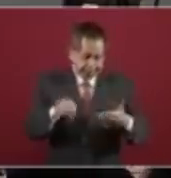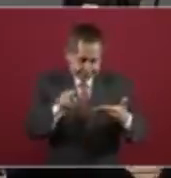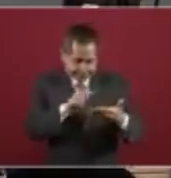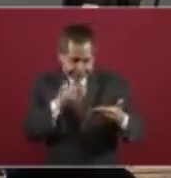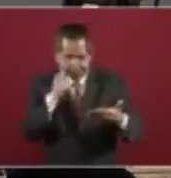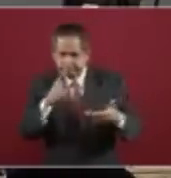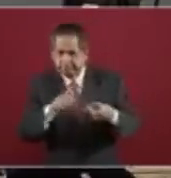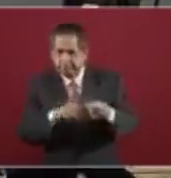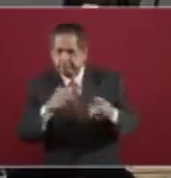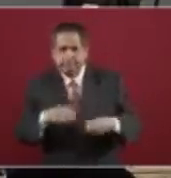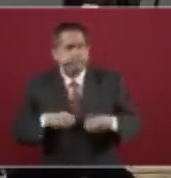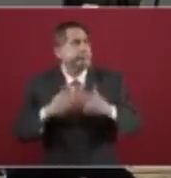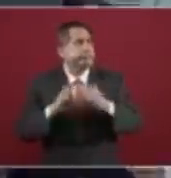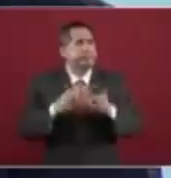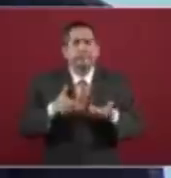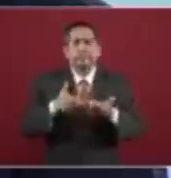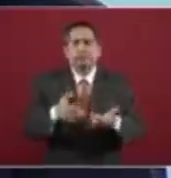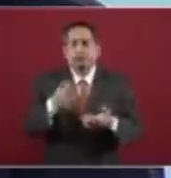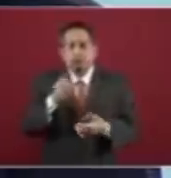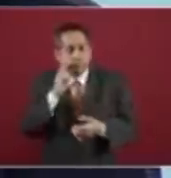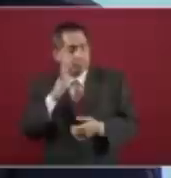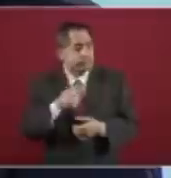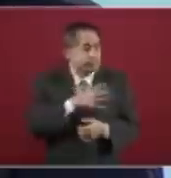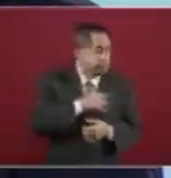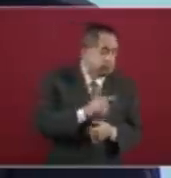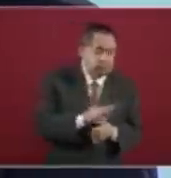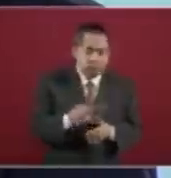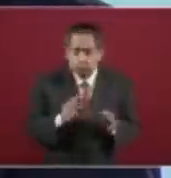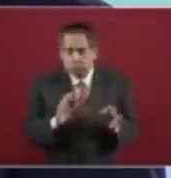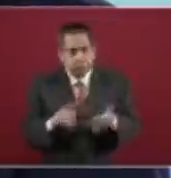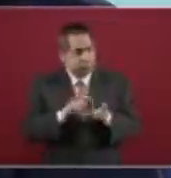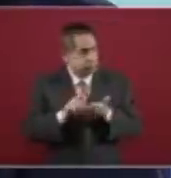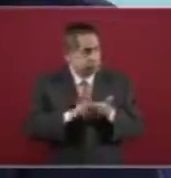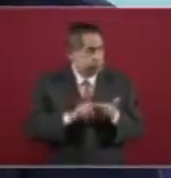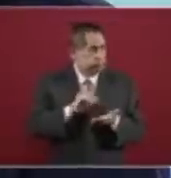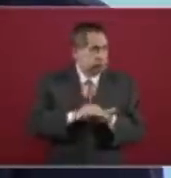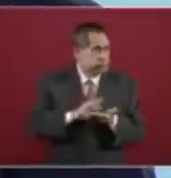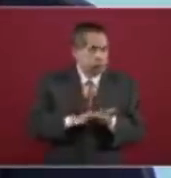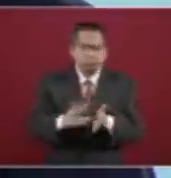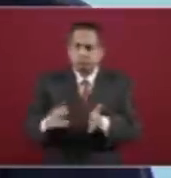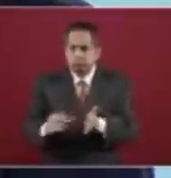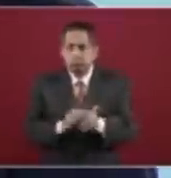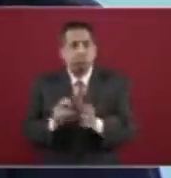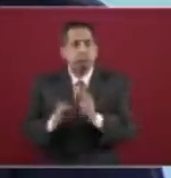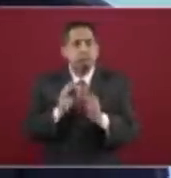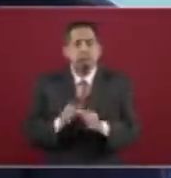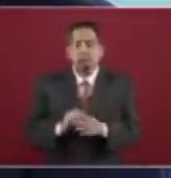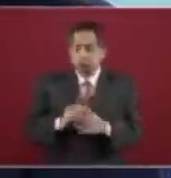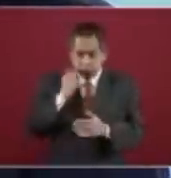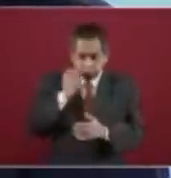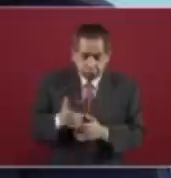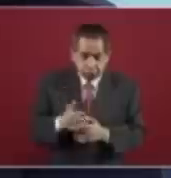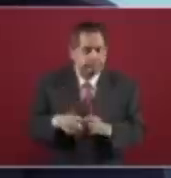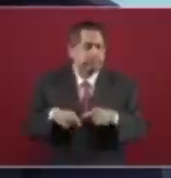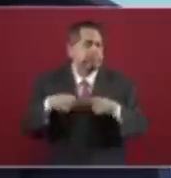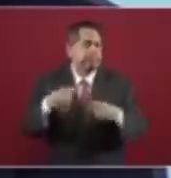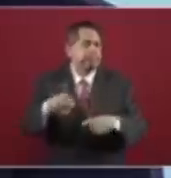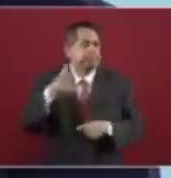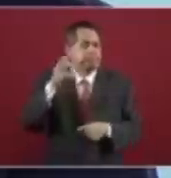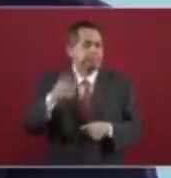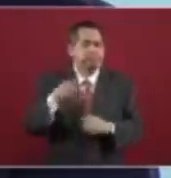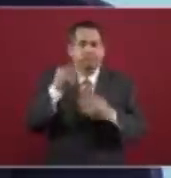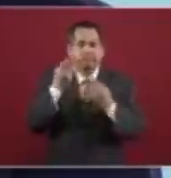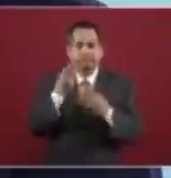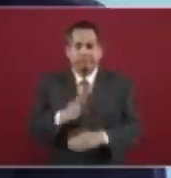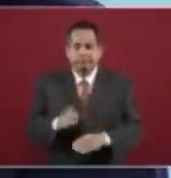sus datos, que sean correctos, sus domicilios y demás, para poder pasar al proceso de bancarización y